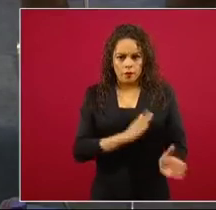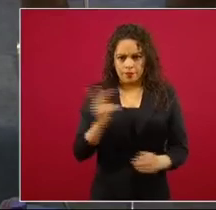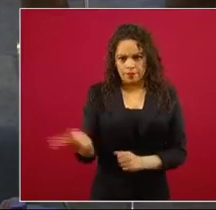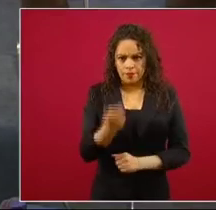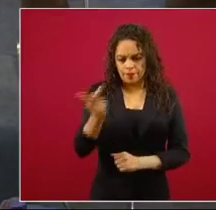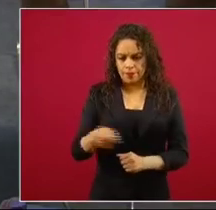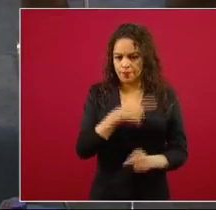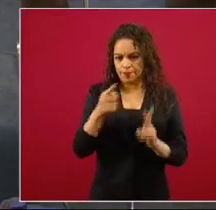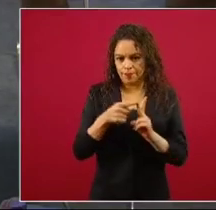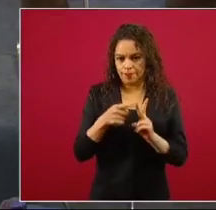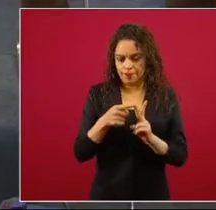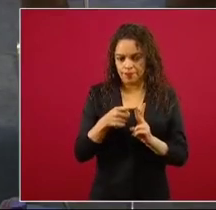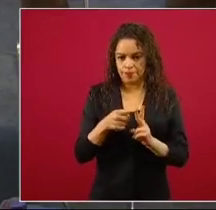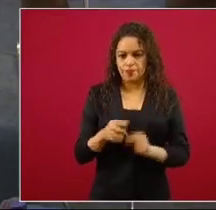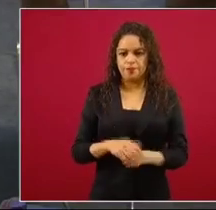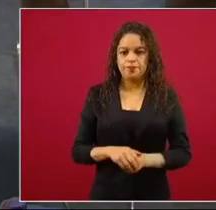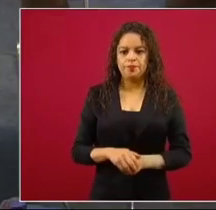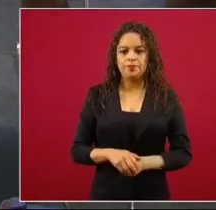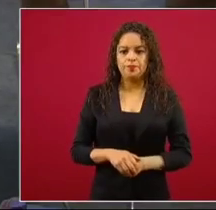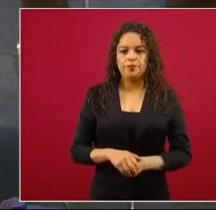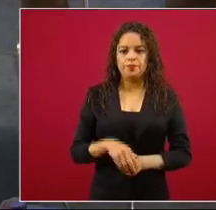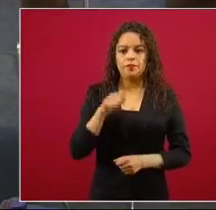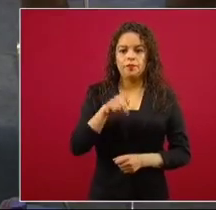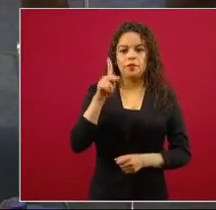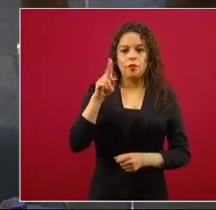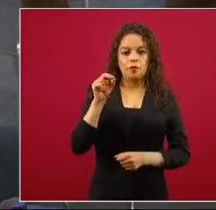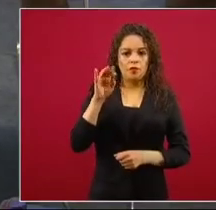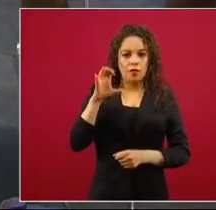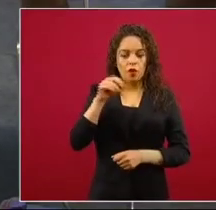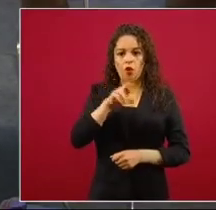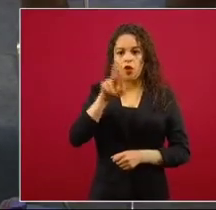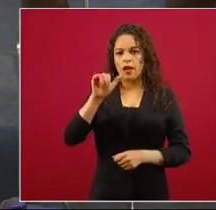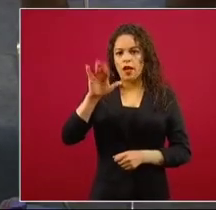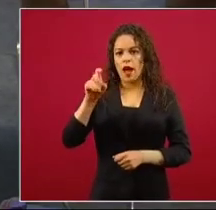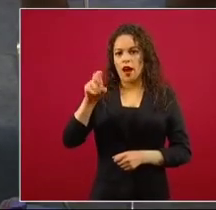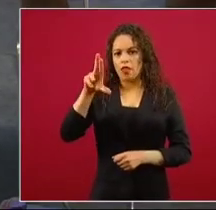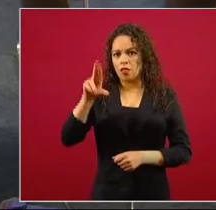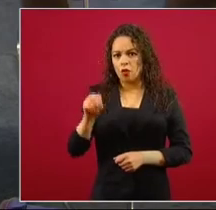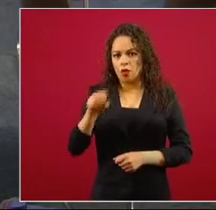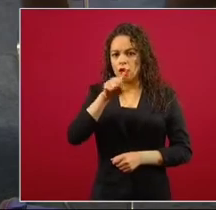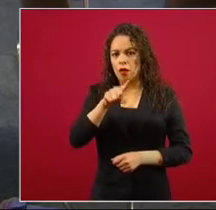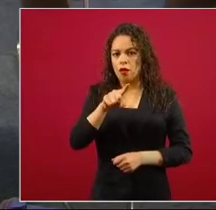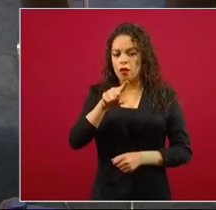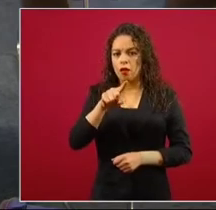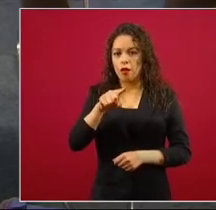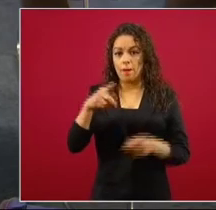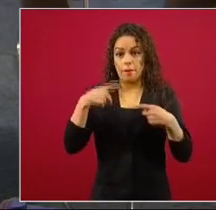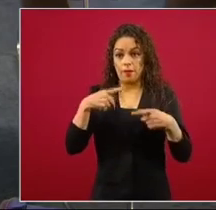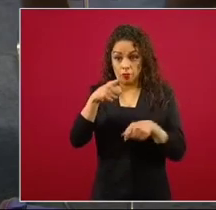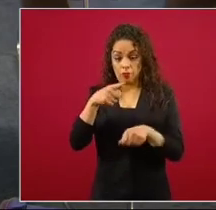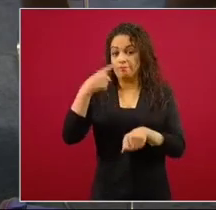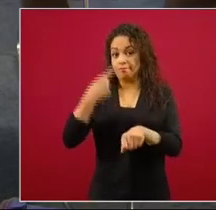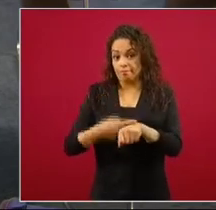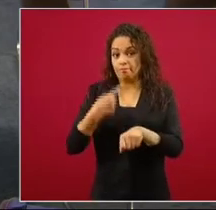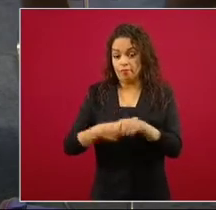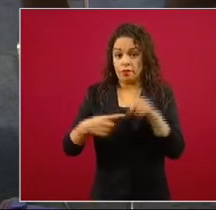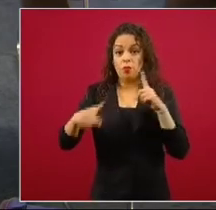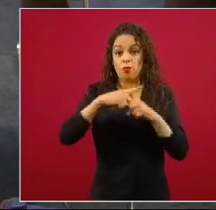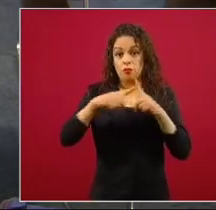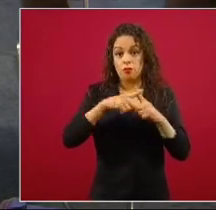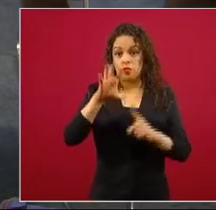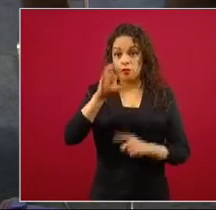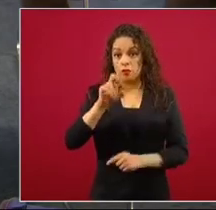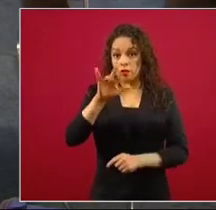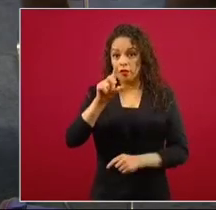caso del Procurador Federal del Consumidor, Ricardo Sheffield, que sabemos dio positivo a COVID-19, ya comenzaron